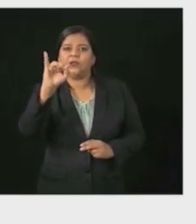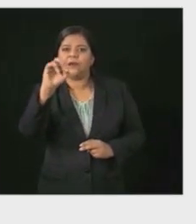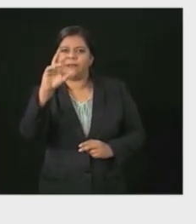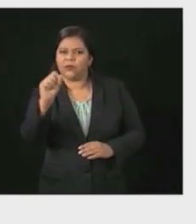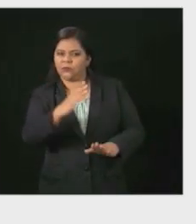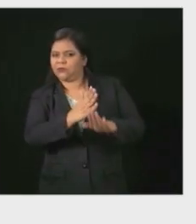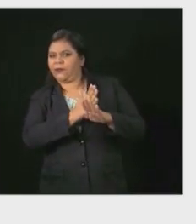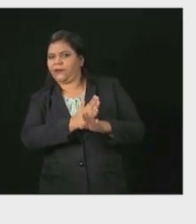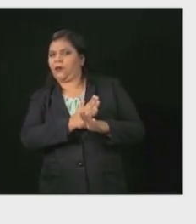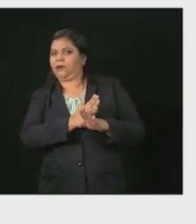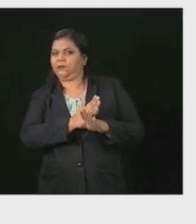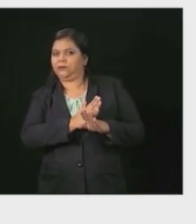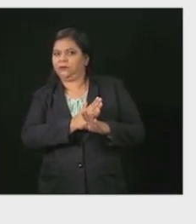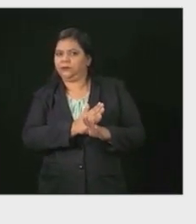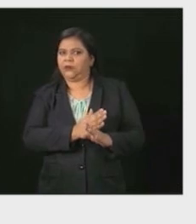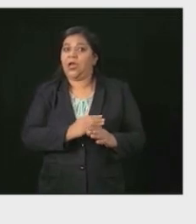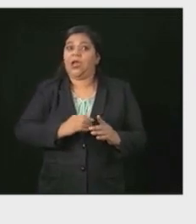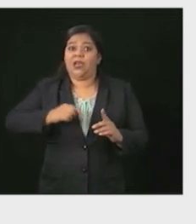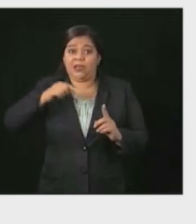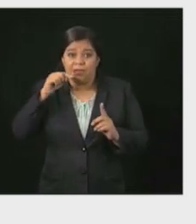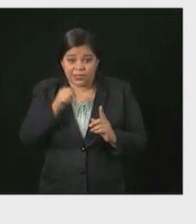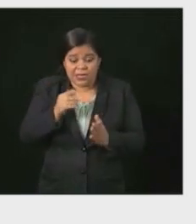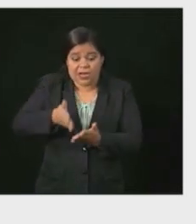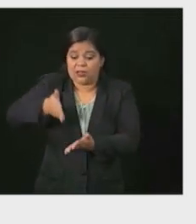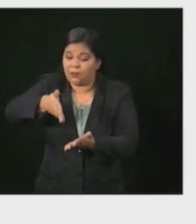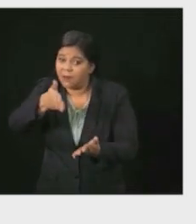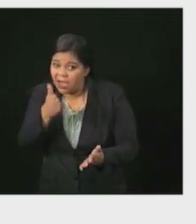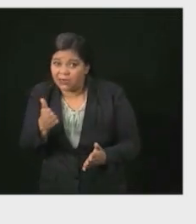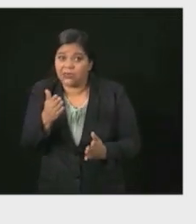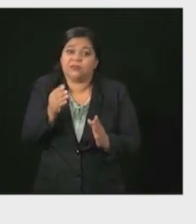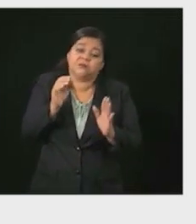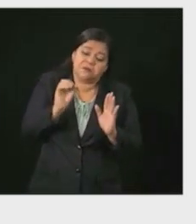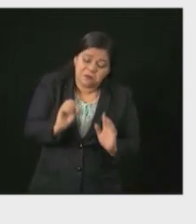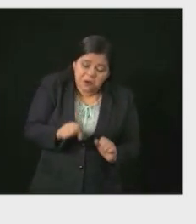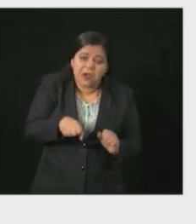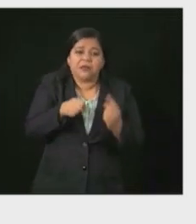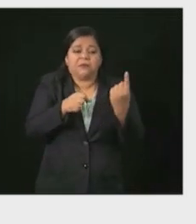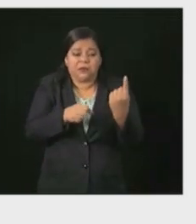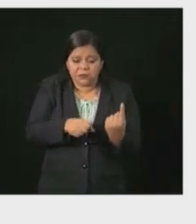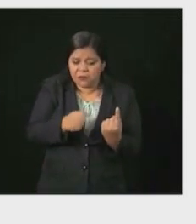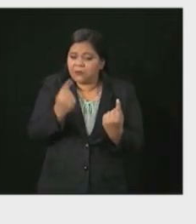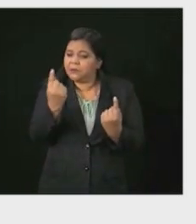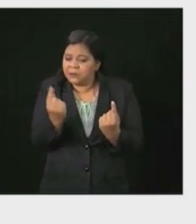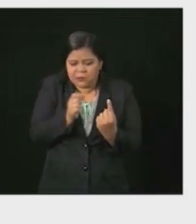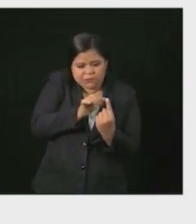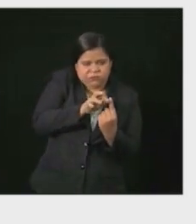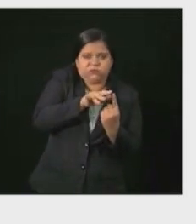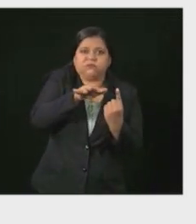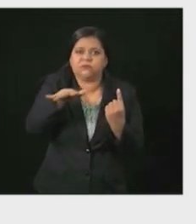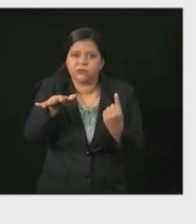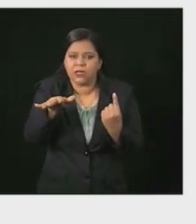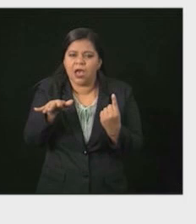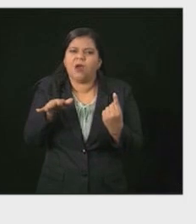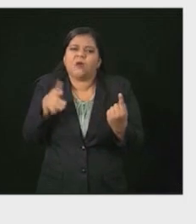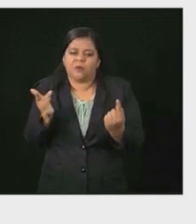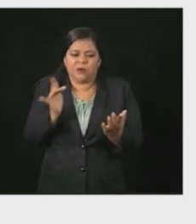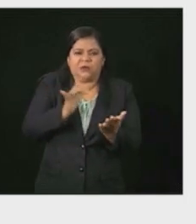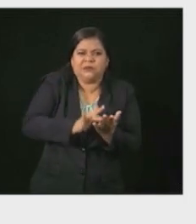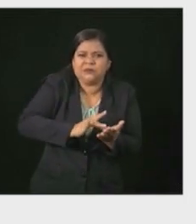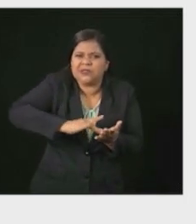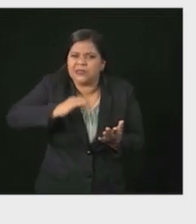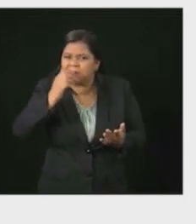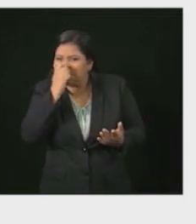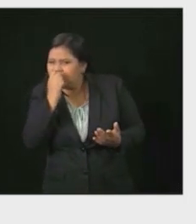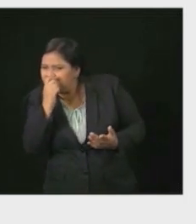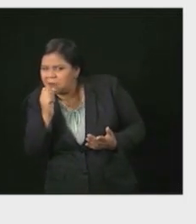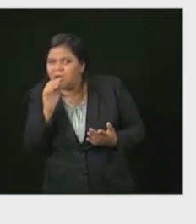Prevengamos el coronavirus. ¿Cómo se transmite? El virus circula entre animales, pero se puede transmitir de persona a persona,